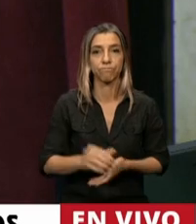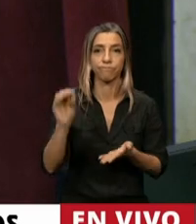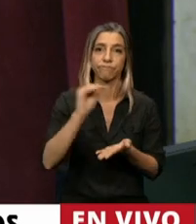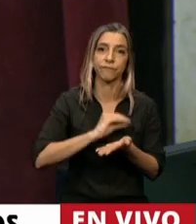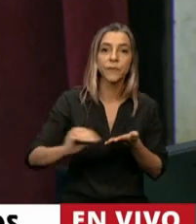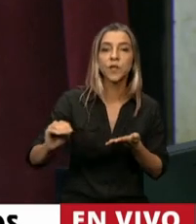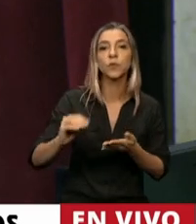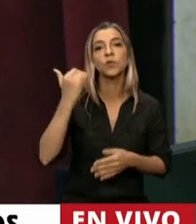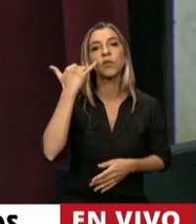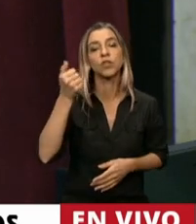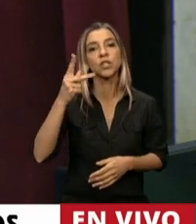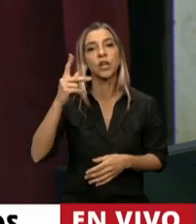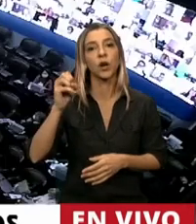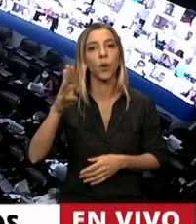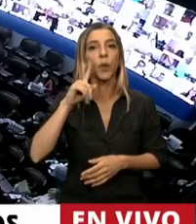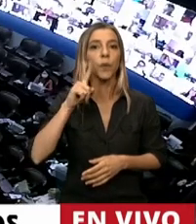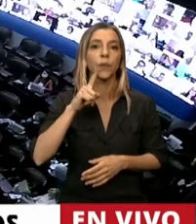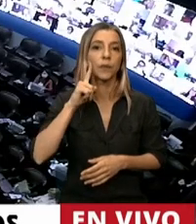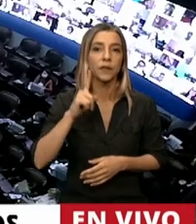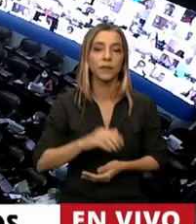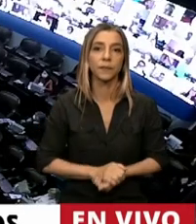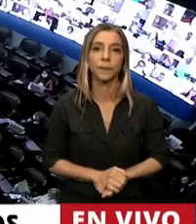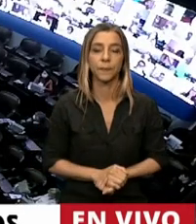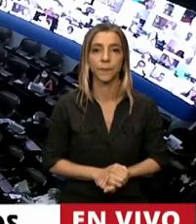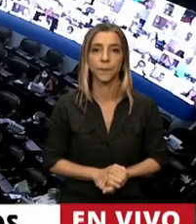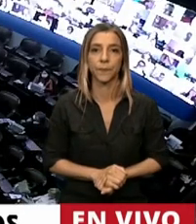Diputado Emiliano Jacobiti.